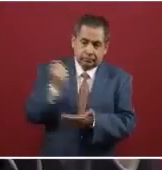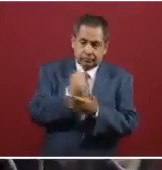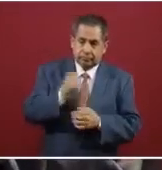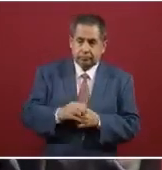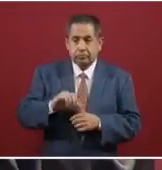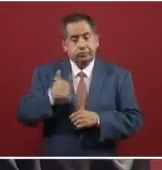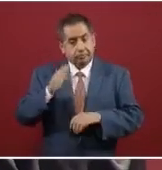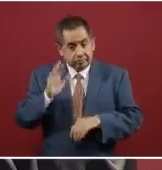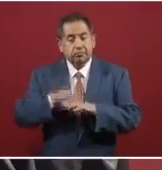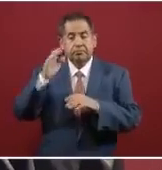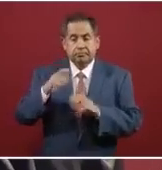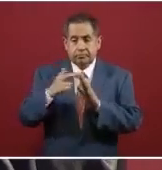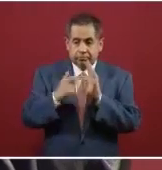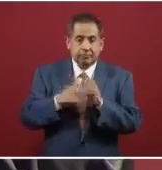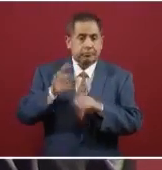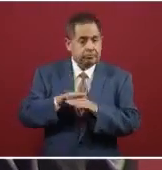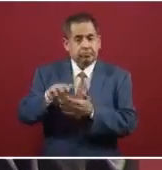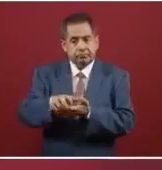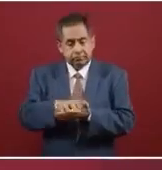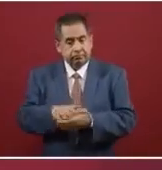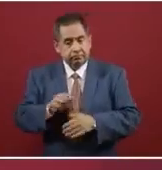vienen otras medidas.